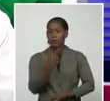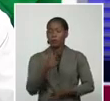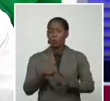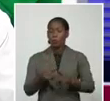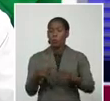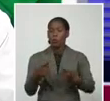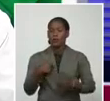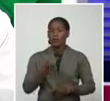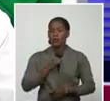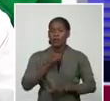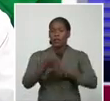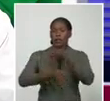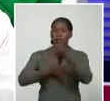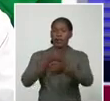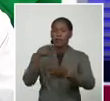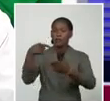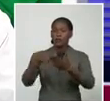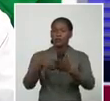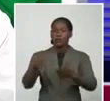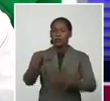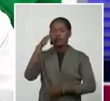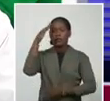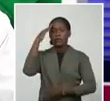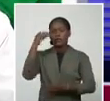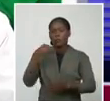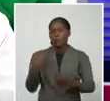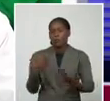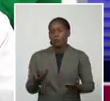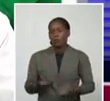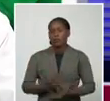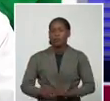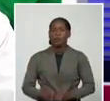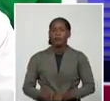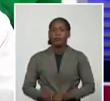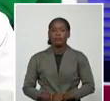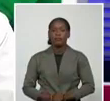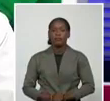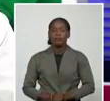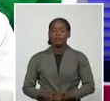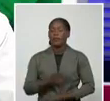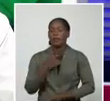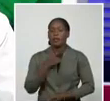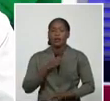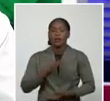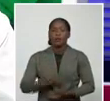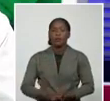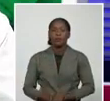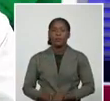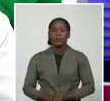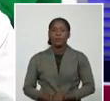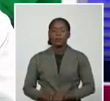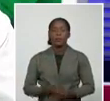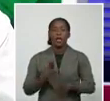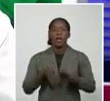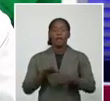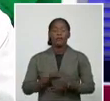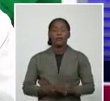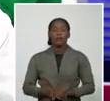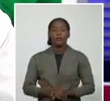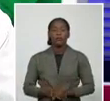aquí, porque a veces incluso con ideas de que se están ocultando casos,